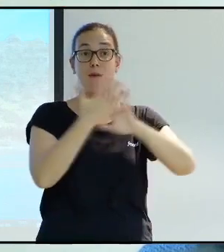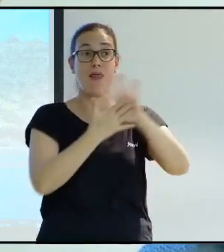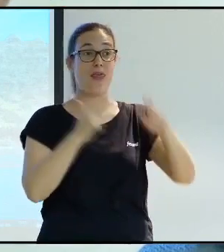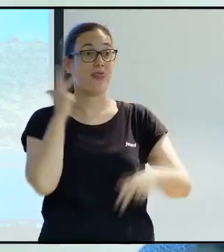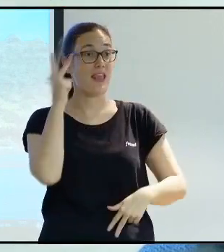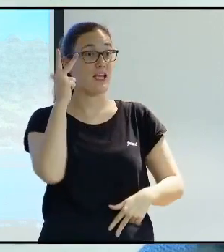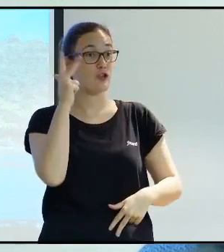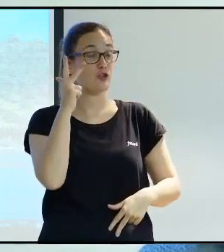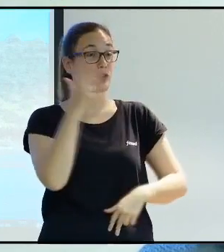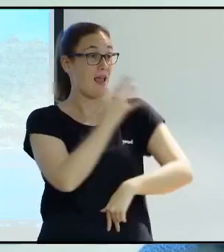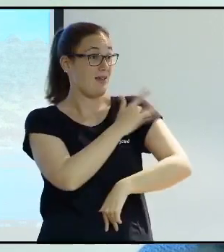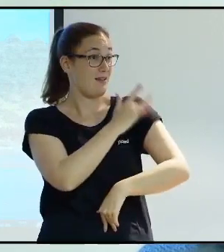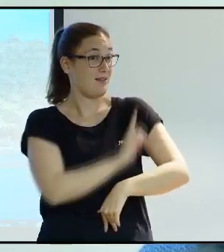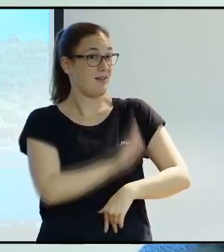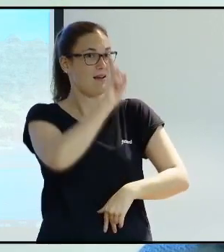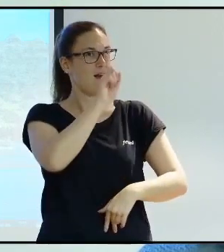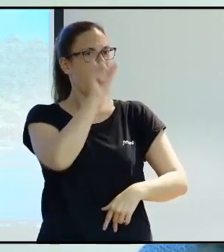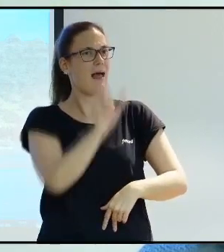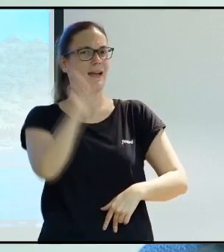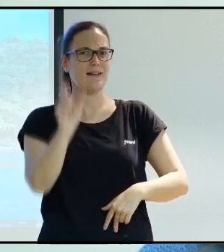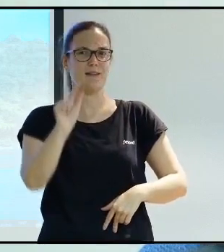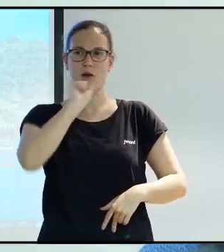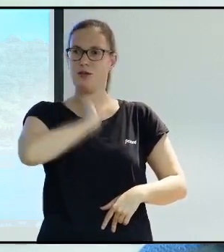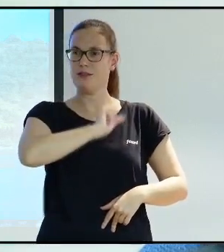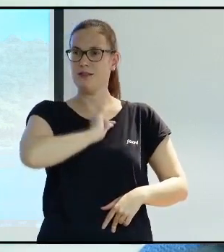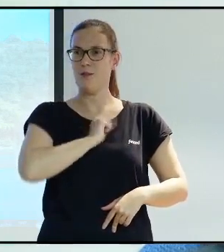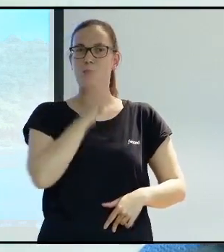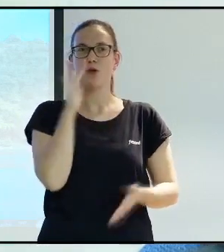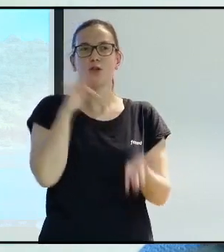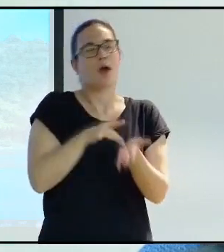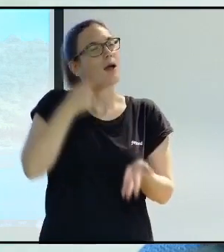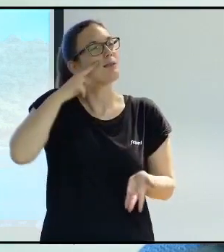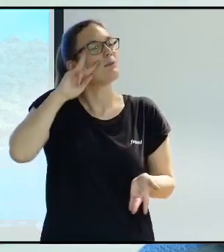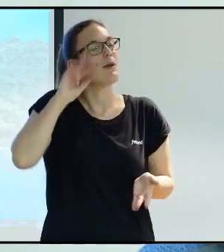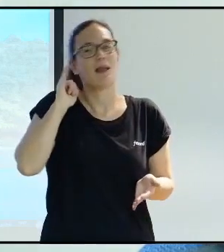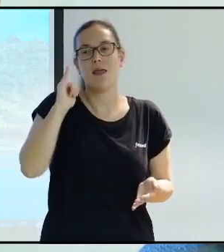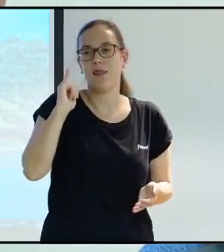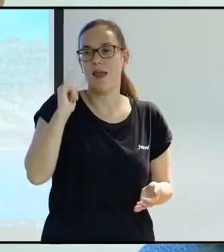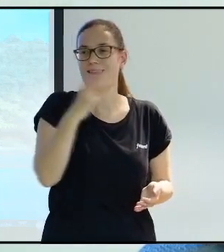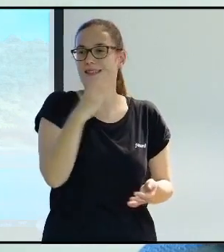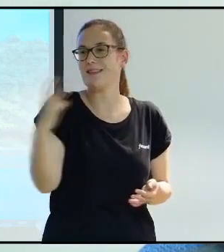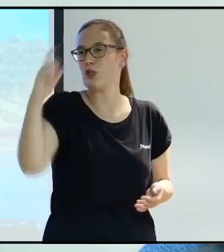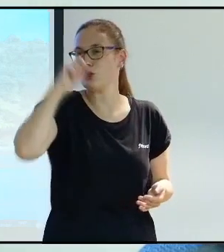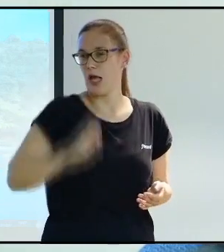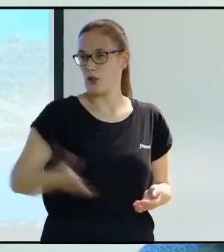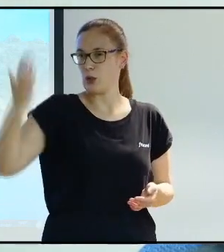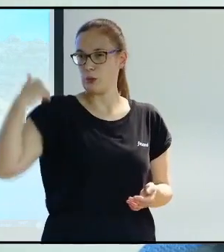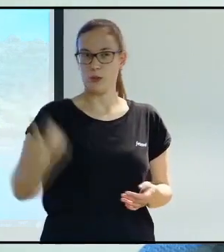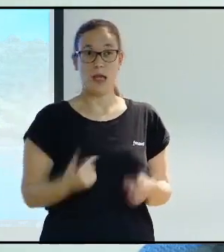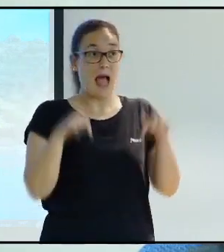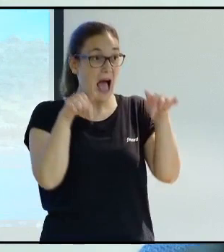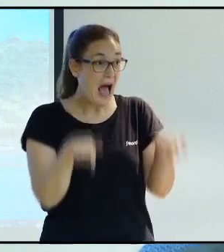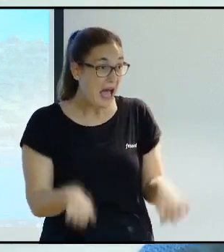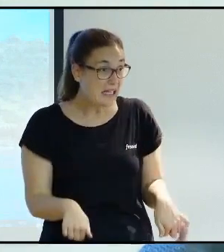allí la gente, digamos que lo siente, lo palpa, lo percibe, lo ha vivido. Aquí somos España y estamos, digamos